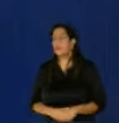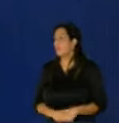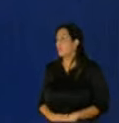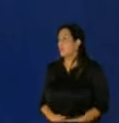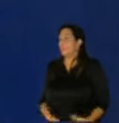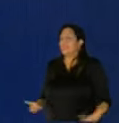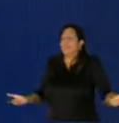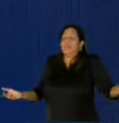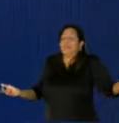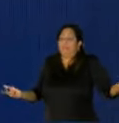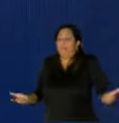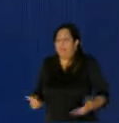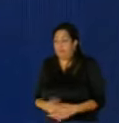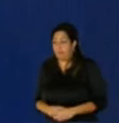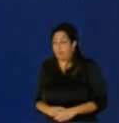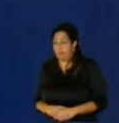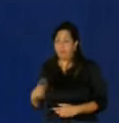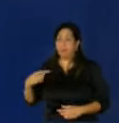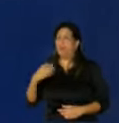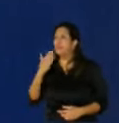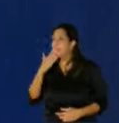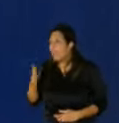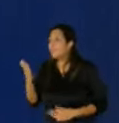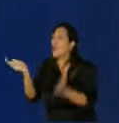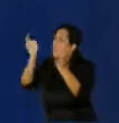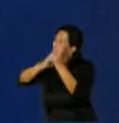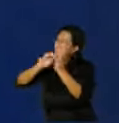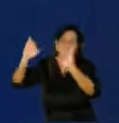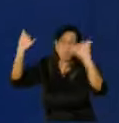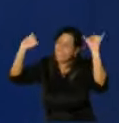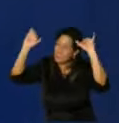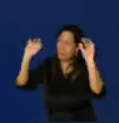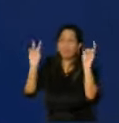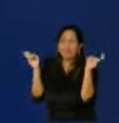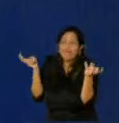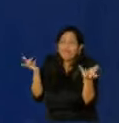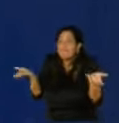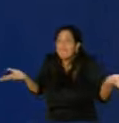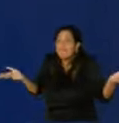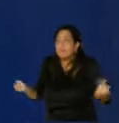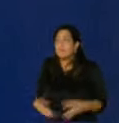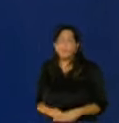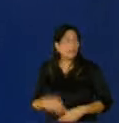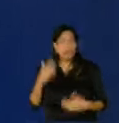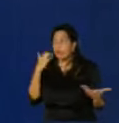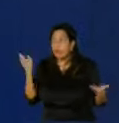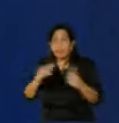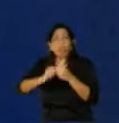Como te digo, nosotros somos, gracias por volver al tema este de las pruebas, no sé cuánto tiempo